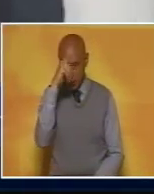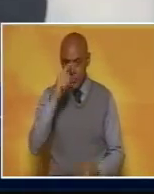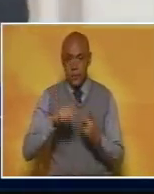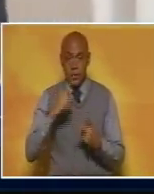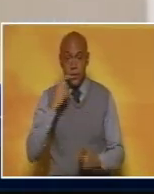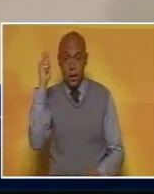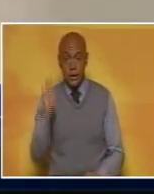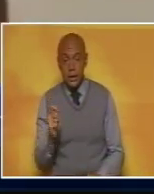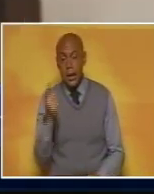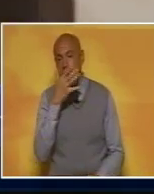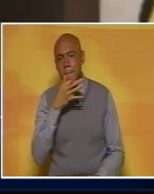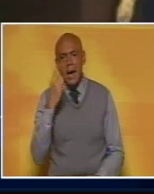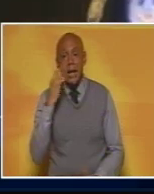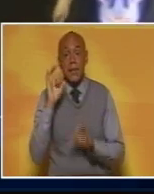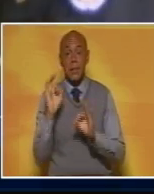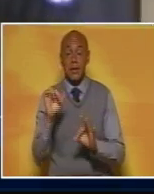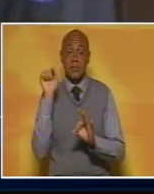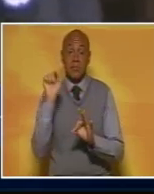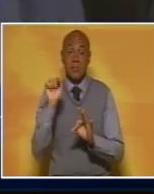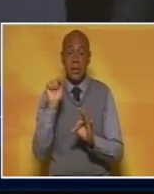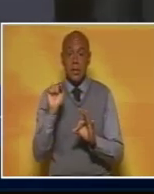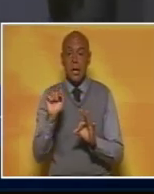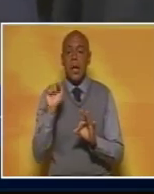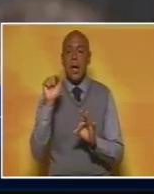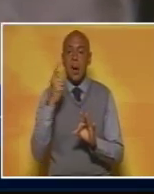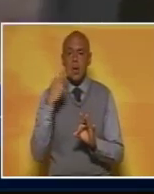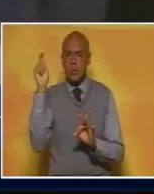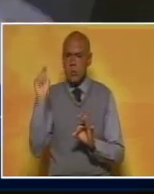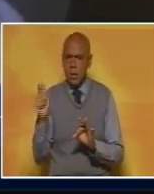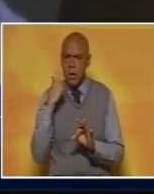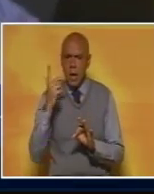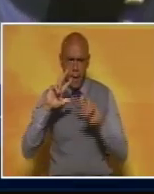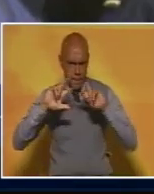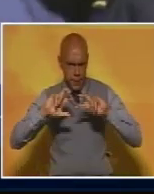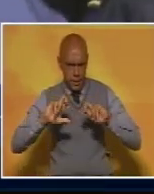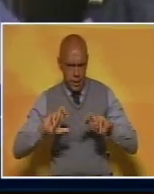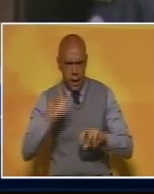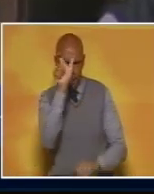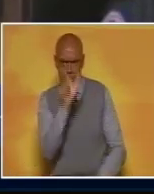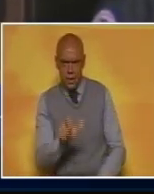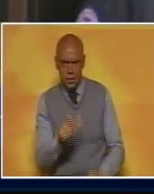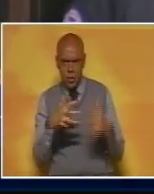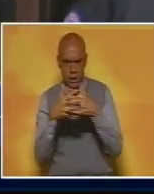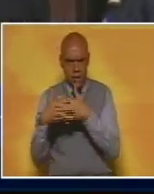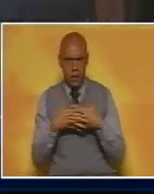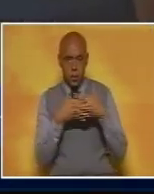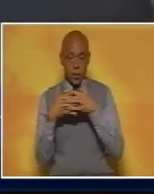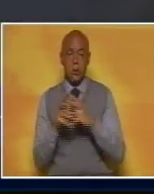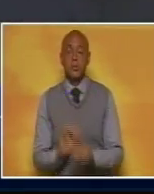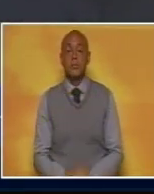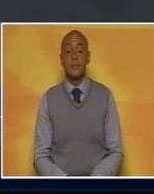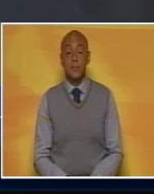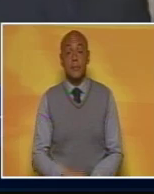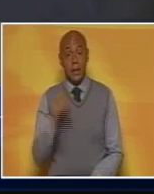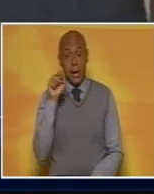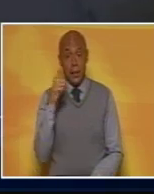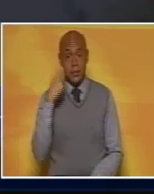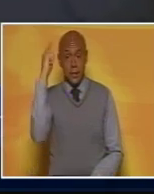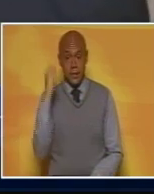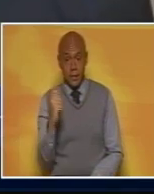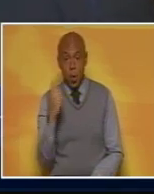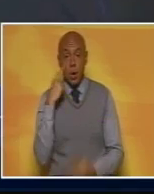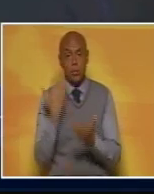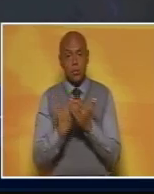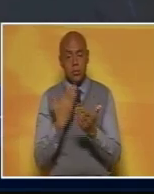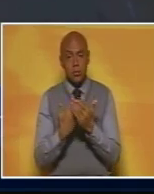que fuera adecuado pedir que un gobierno extranjero investigara a un ciudadano estadounidense. Este testimonio se sumó a